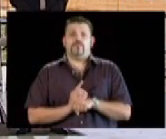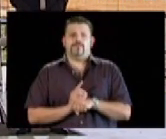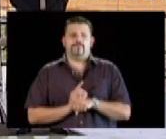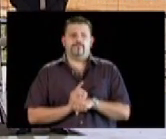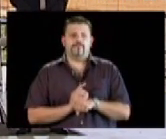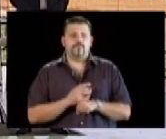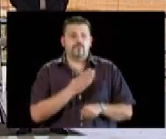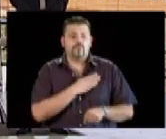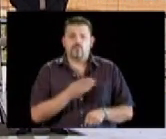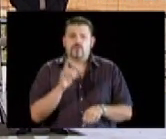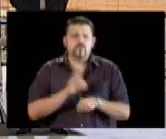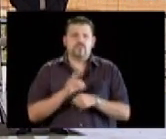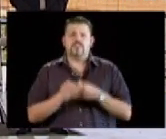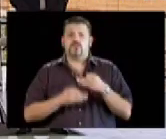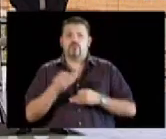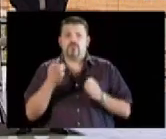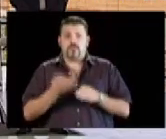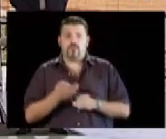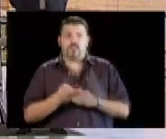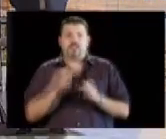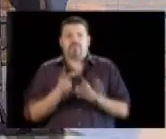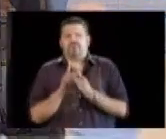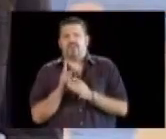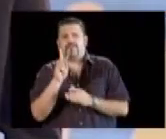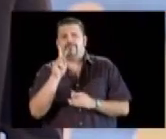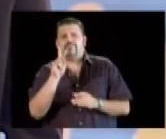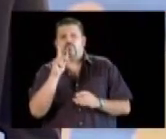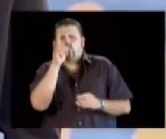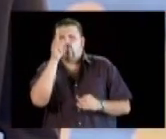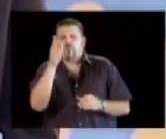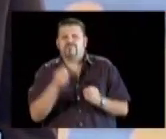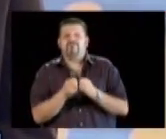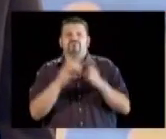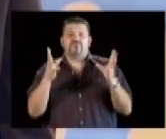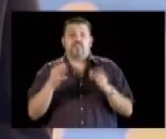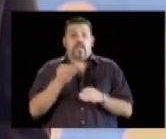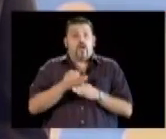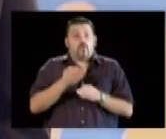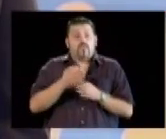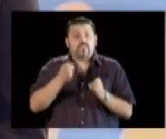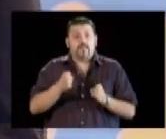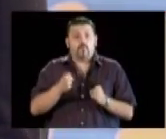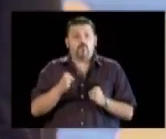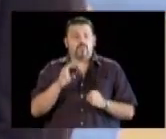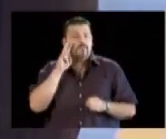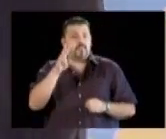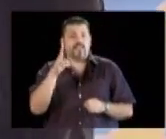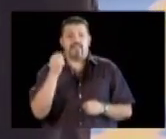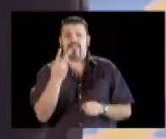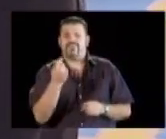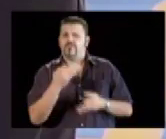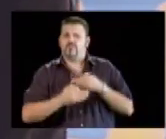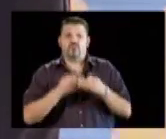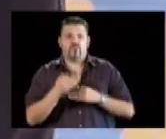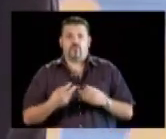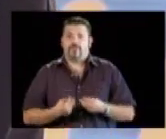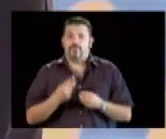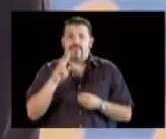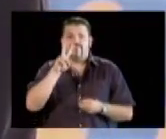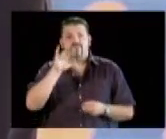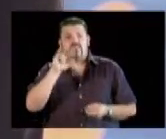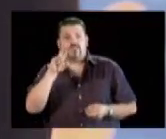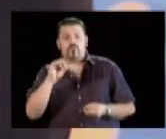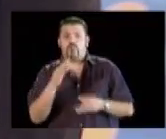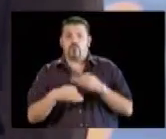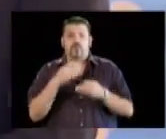Bueno, bienvenidos a todos los que están presentes. Ya estamos en vivo desde Ciudad Juárez, desde lo que va a ser, y aquí atrás vemos Educare,